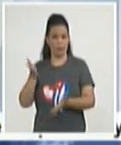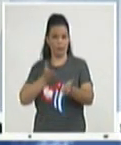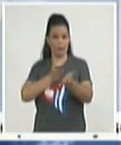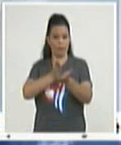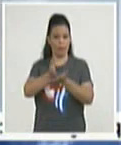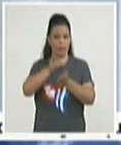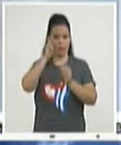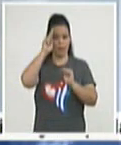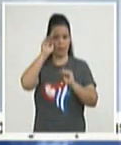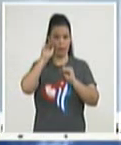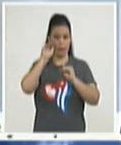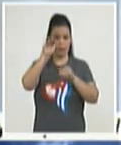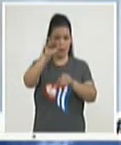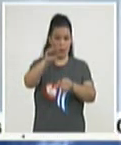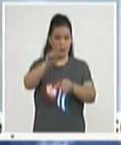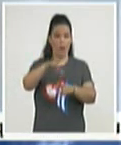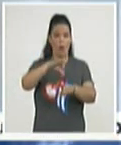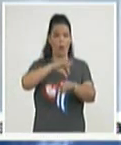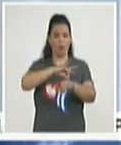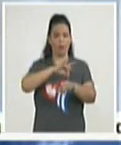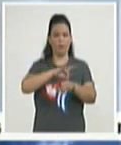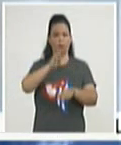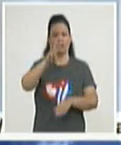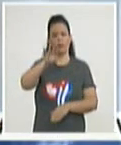ingresados, activos,